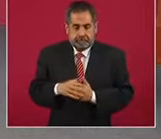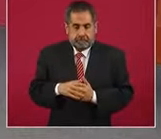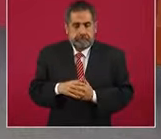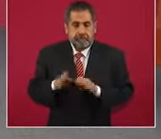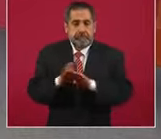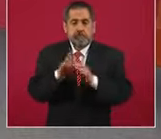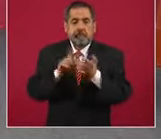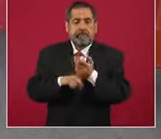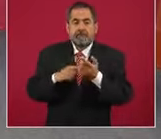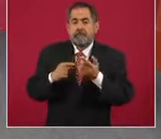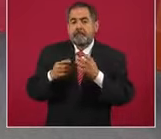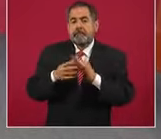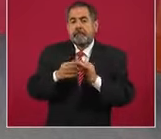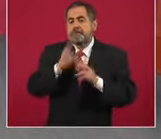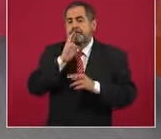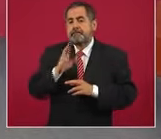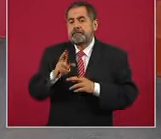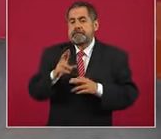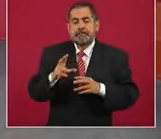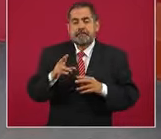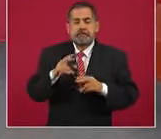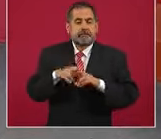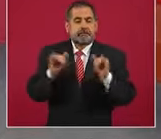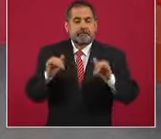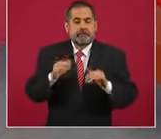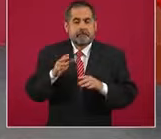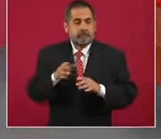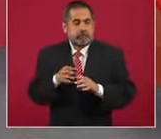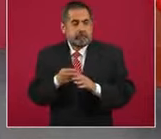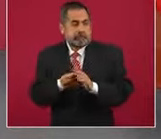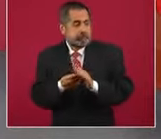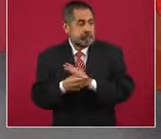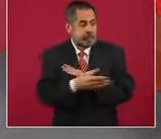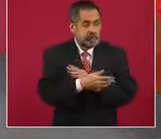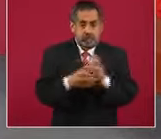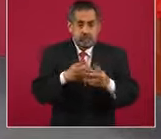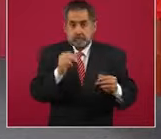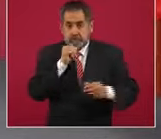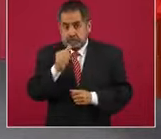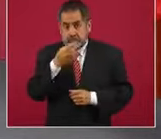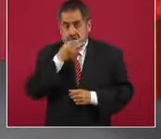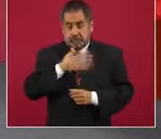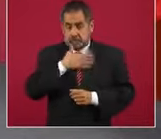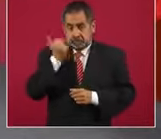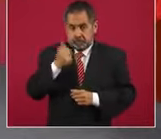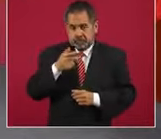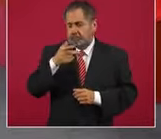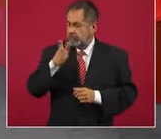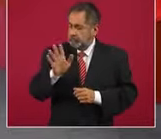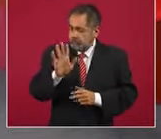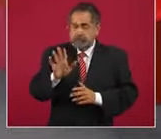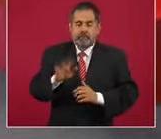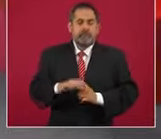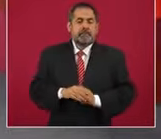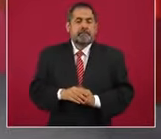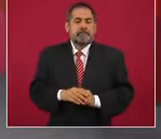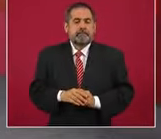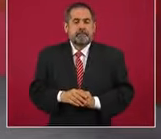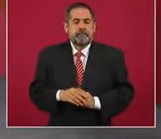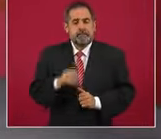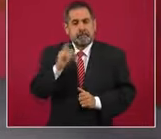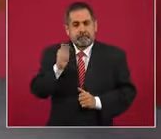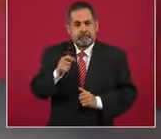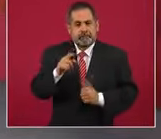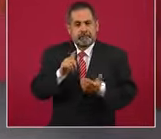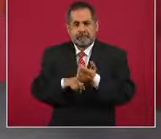ningún reporte sobre desvíos. De todas maneras, el sistema